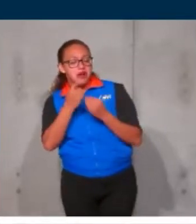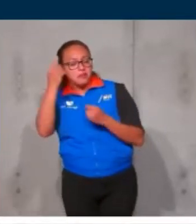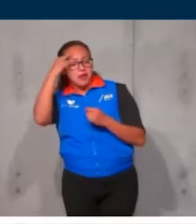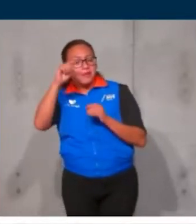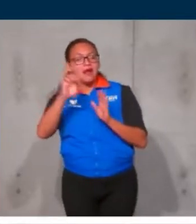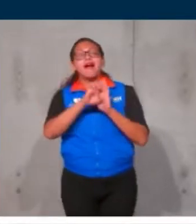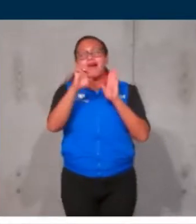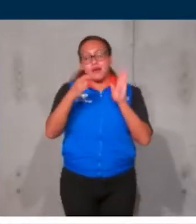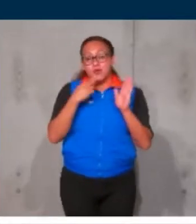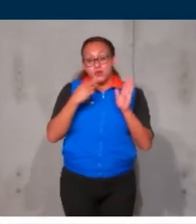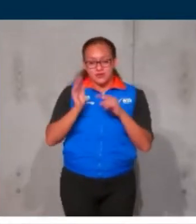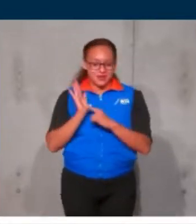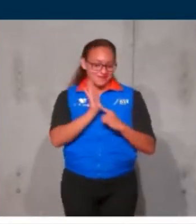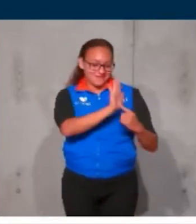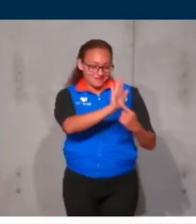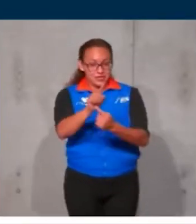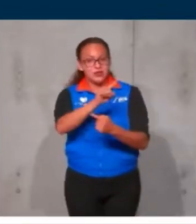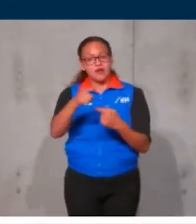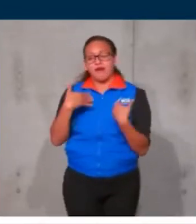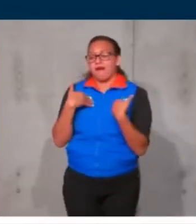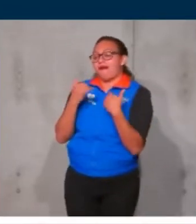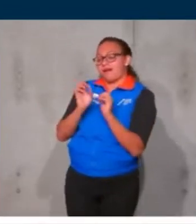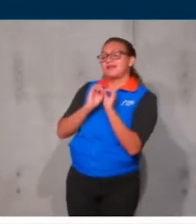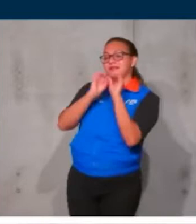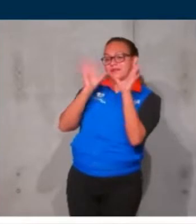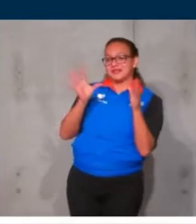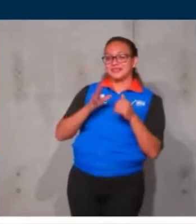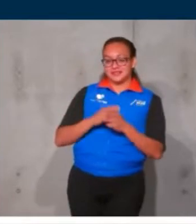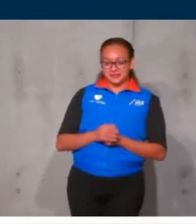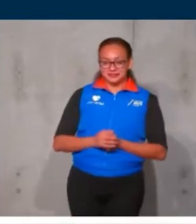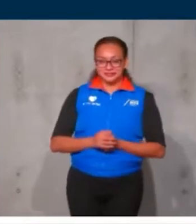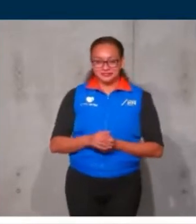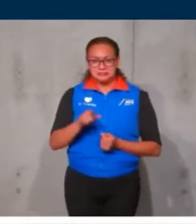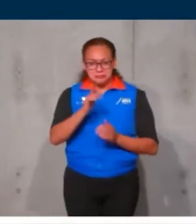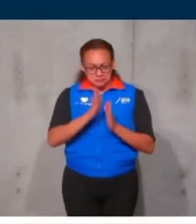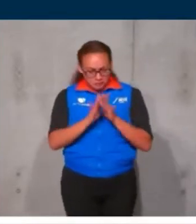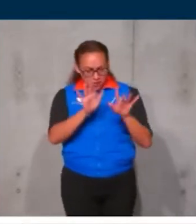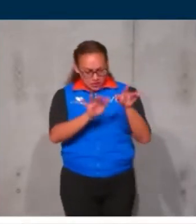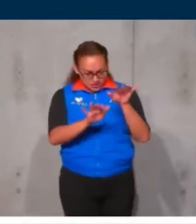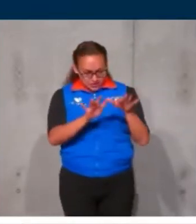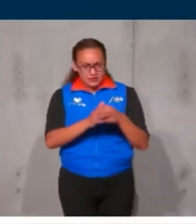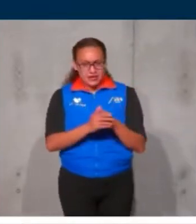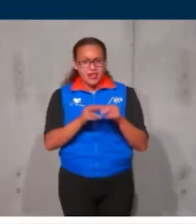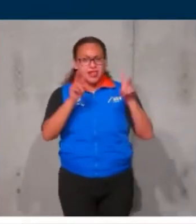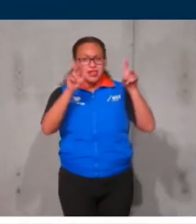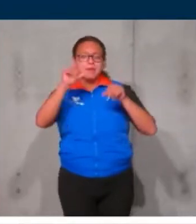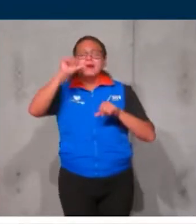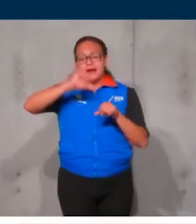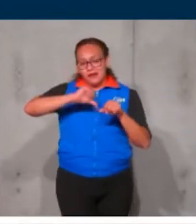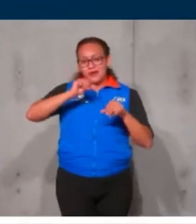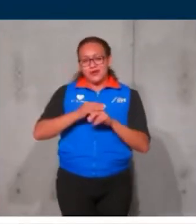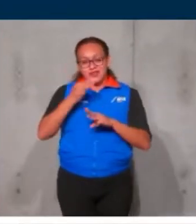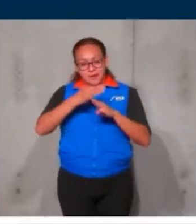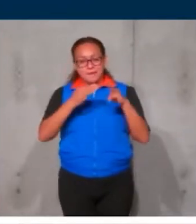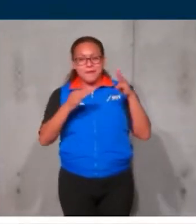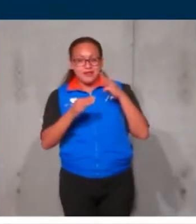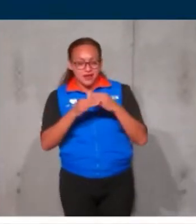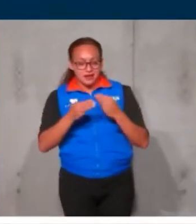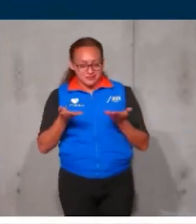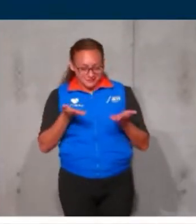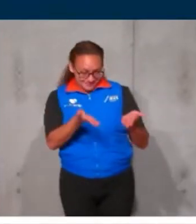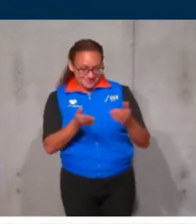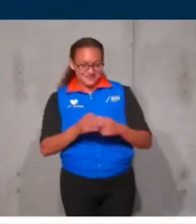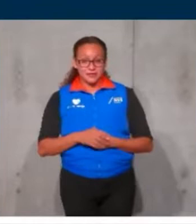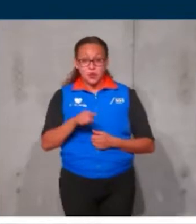ver si puedo incorporar ejemplos, ¿no?, dentro de del taller que tengo preparado sobre el tema de